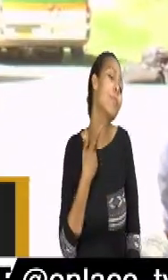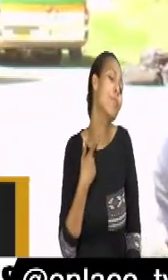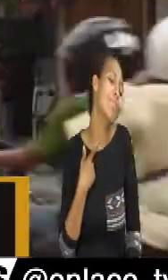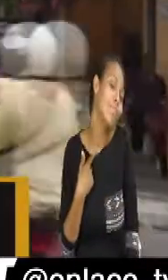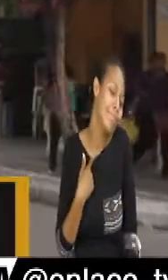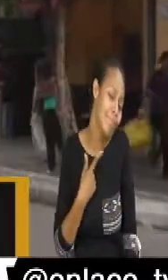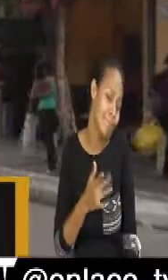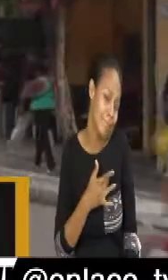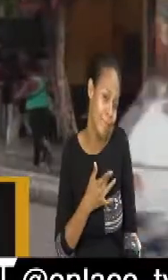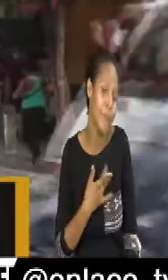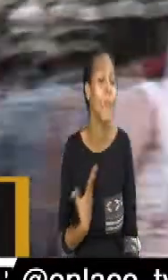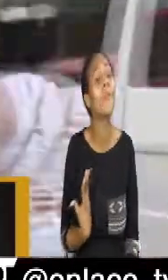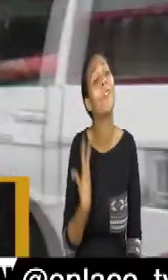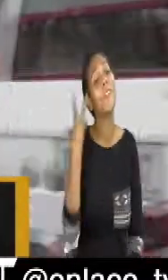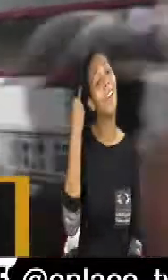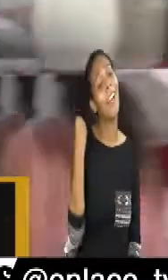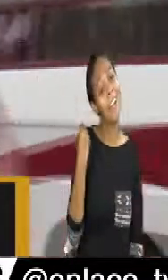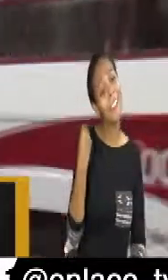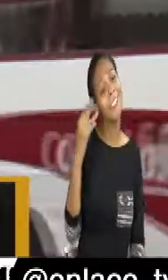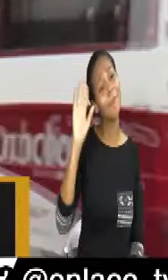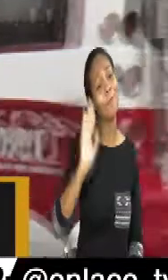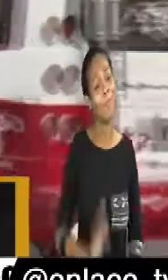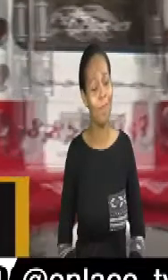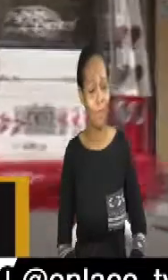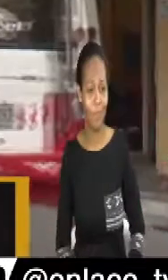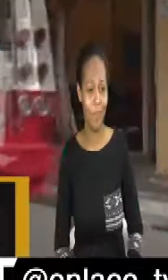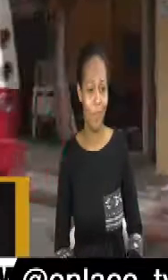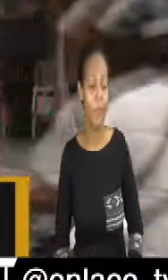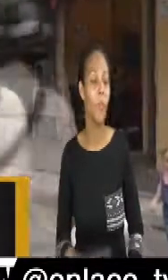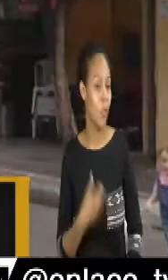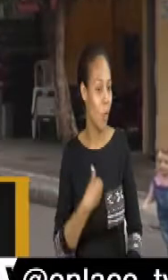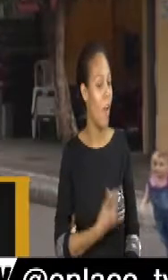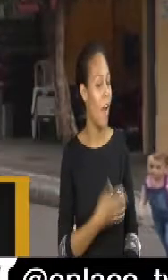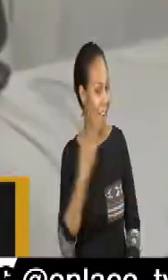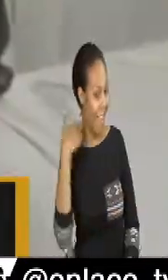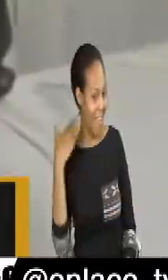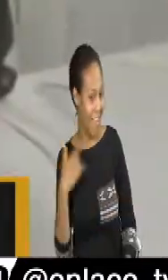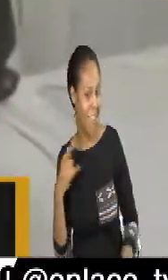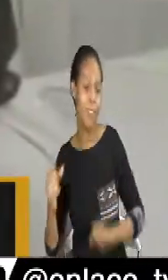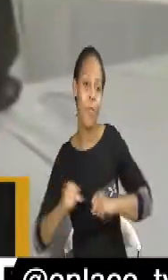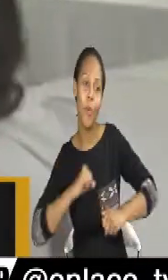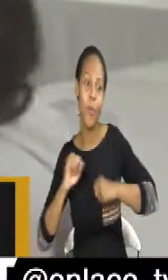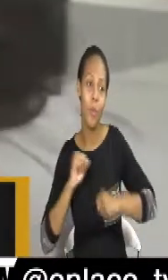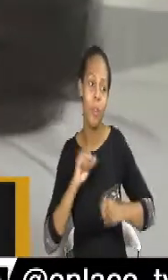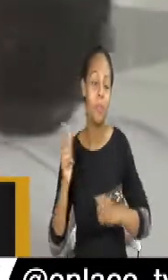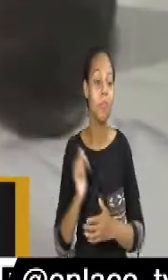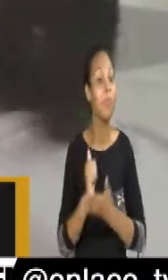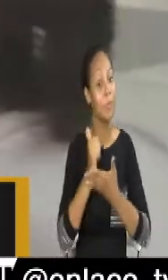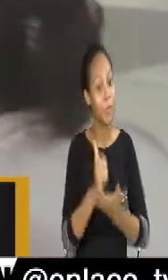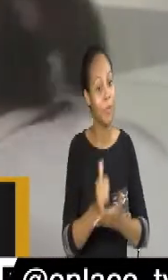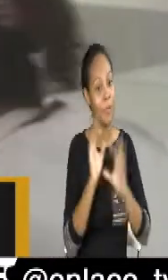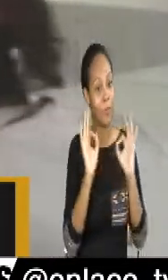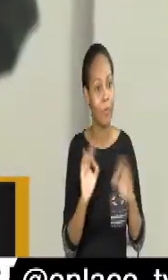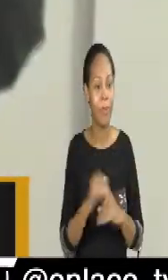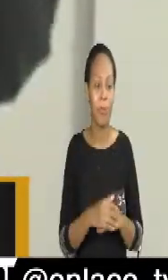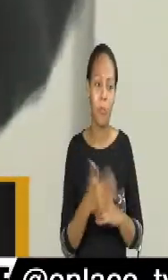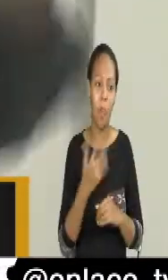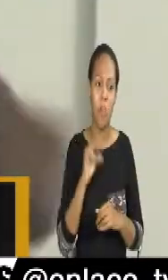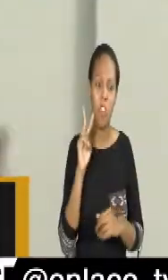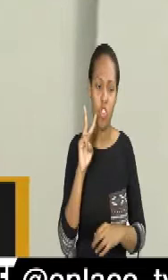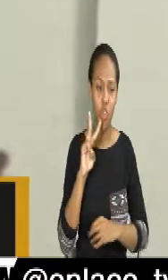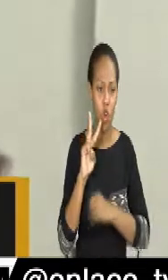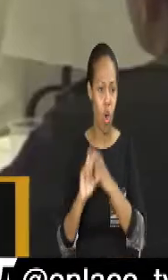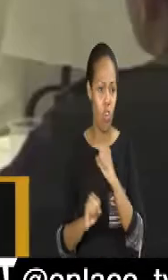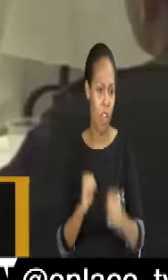los que ayudaron y contribuyeron a que la gestión mientras estuve aquí diera los mejores resultados. Durante más de 2 años Castrillón Lara estuvo como comandante